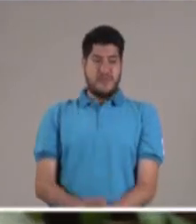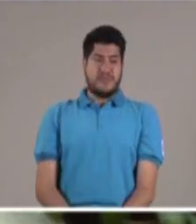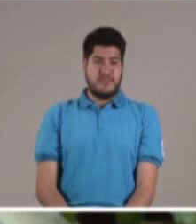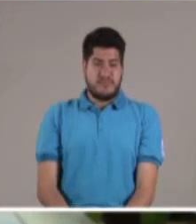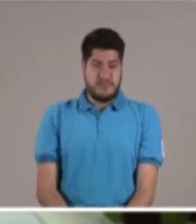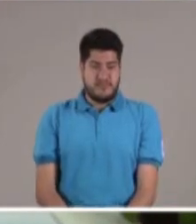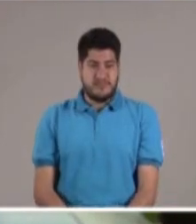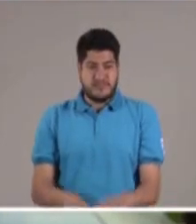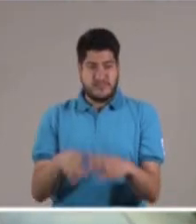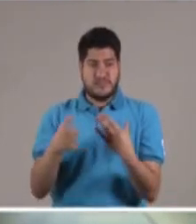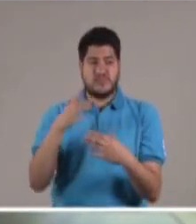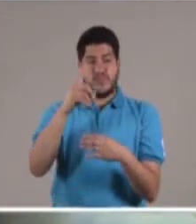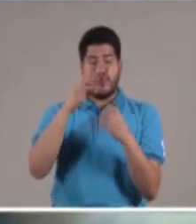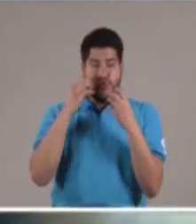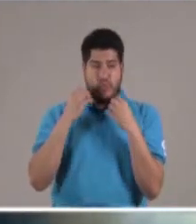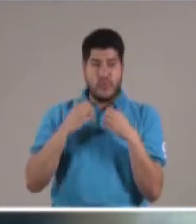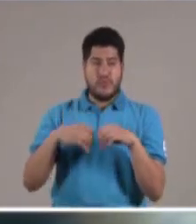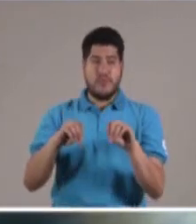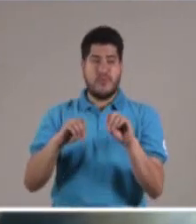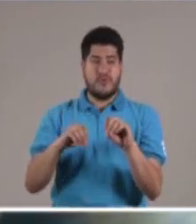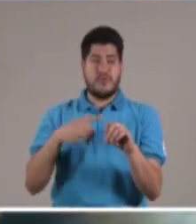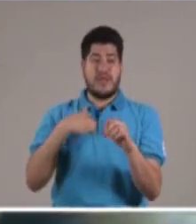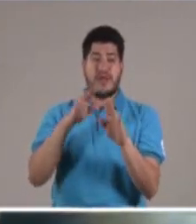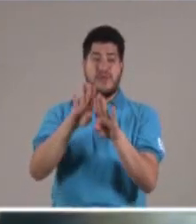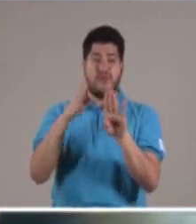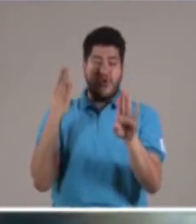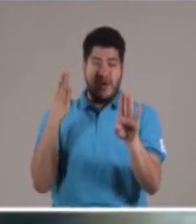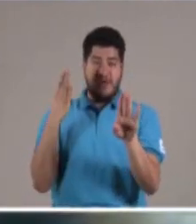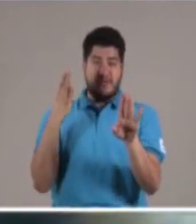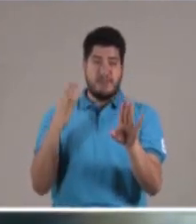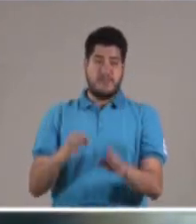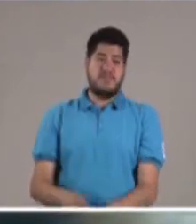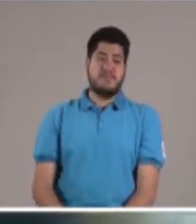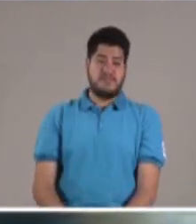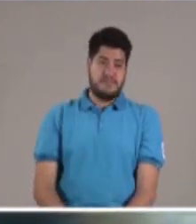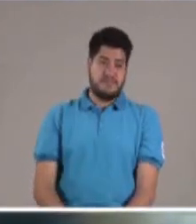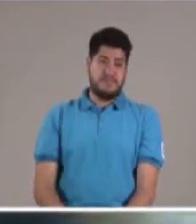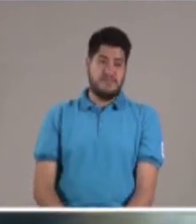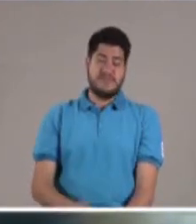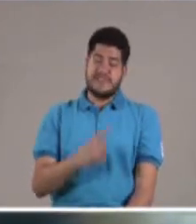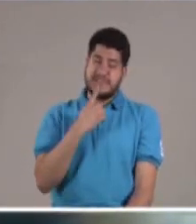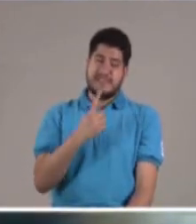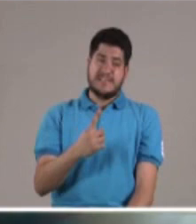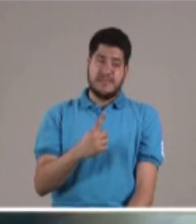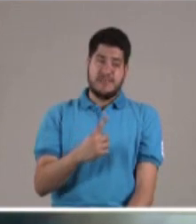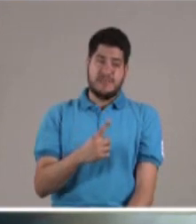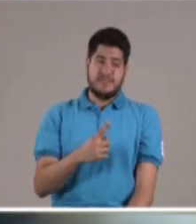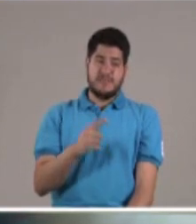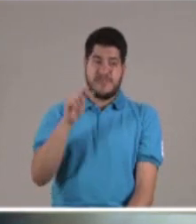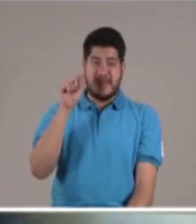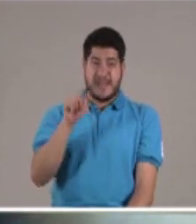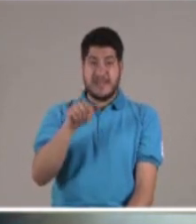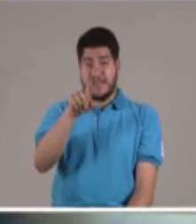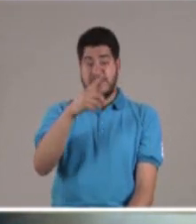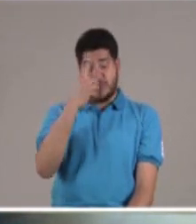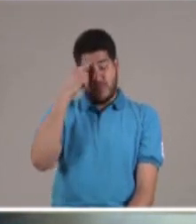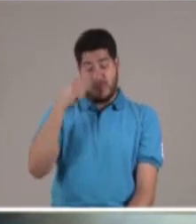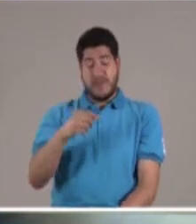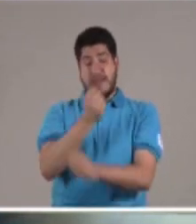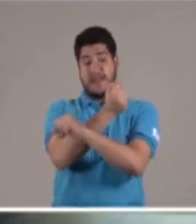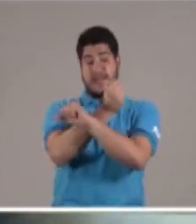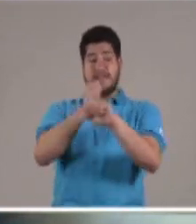es como una oportunidad estoy abriendo la puerta y diciendo es tu día de